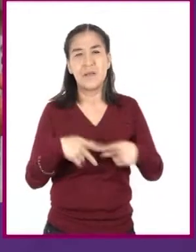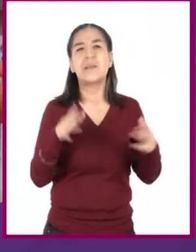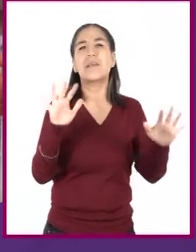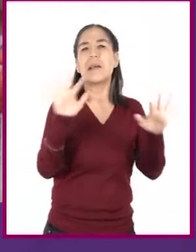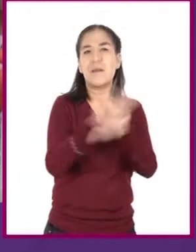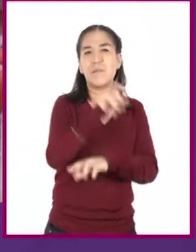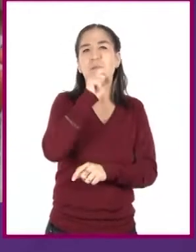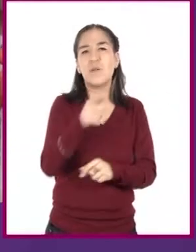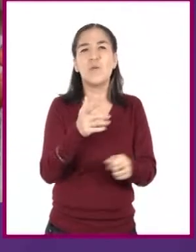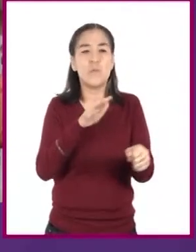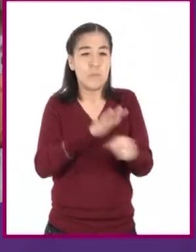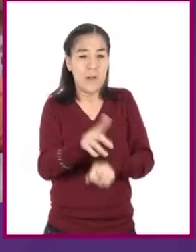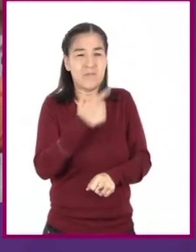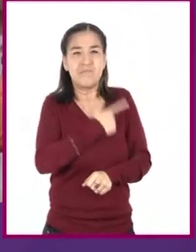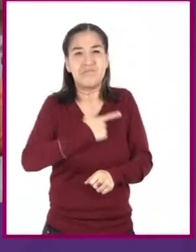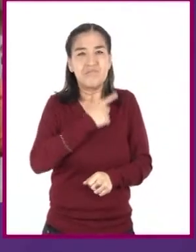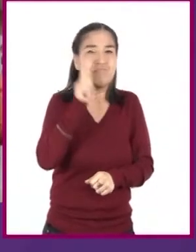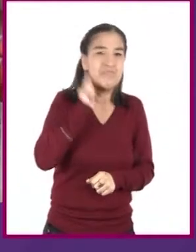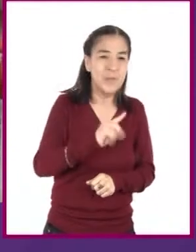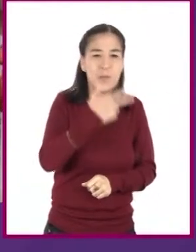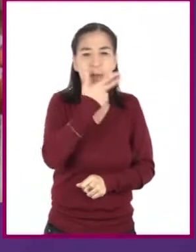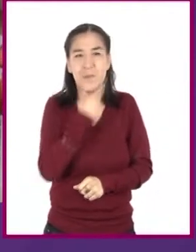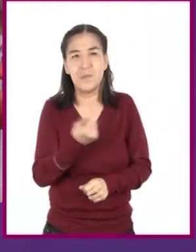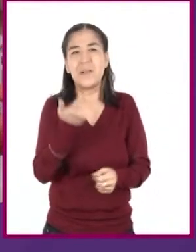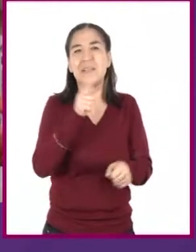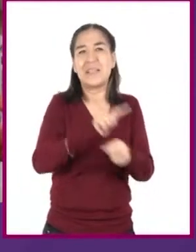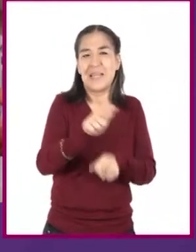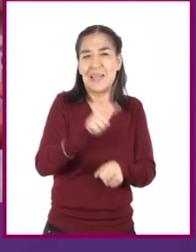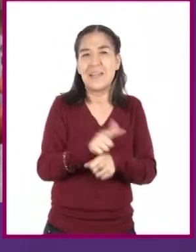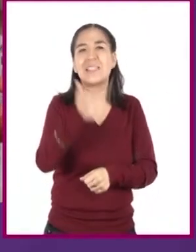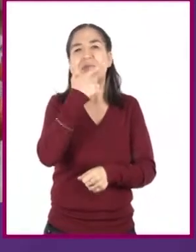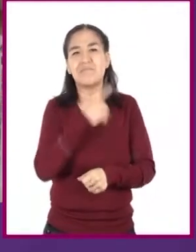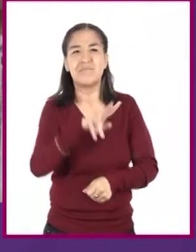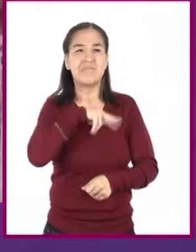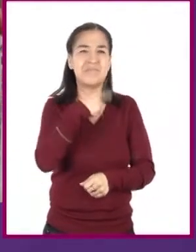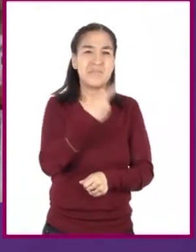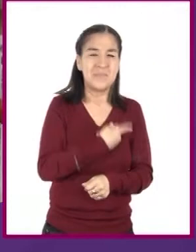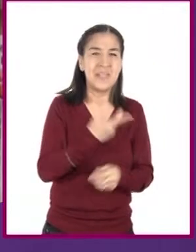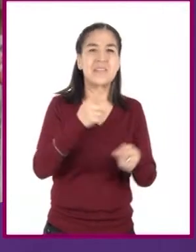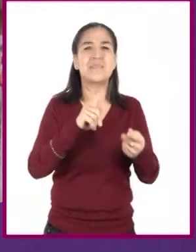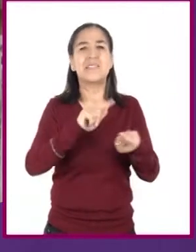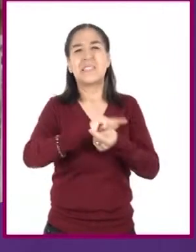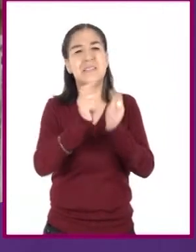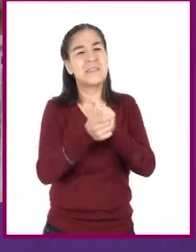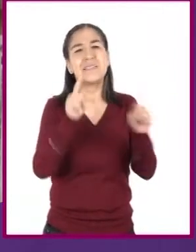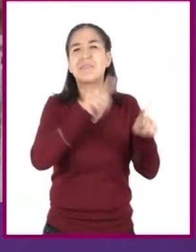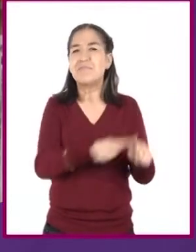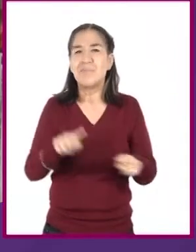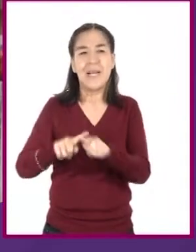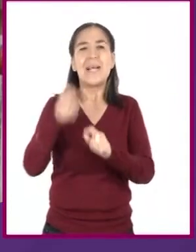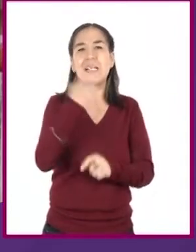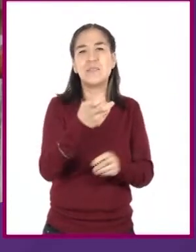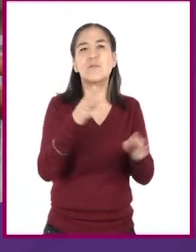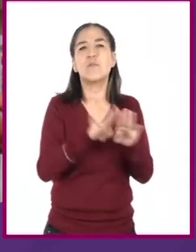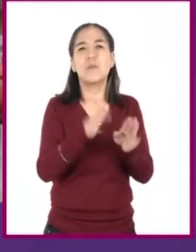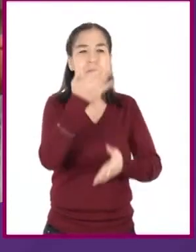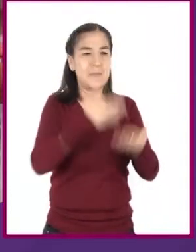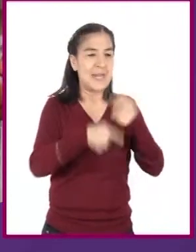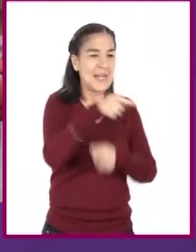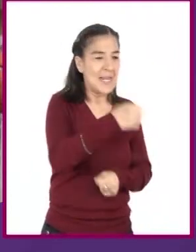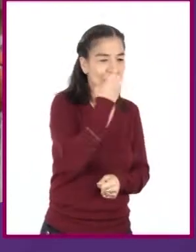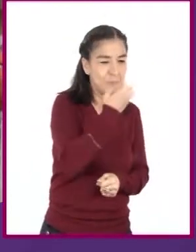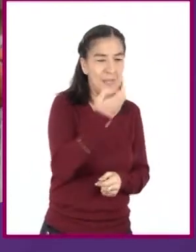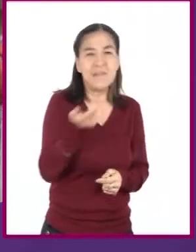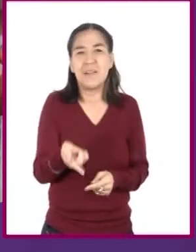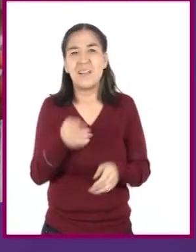incluso nuestra preferencia sexual. O bien, transformar nuestras preferencias entre la escuela y el trabajo. Tal vez no